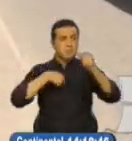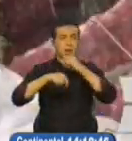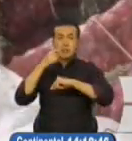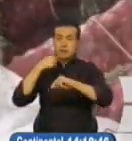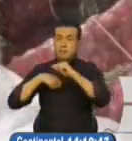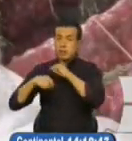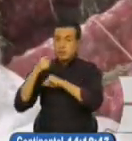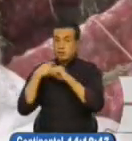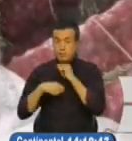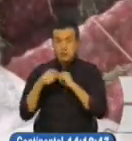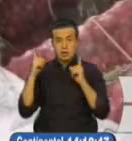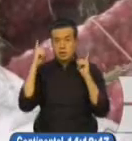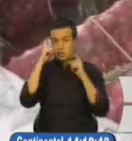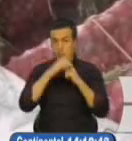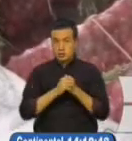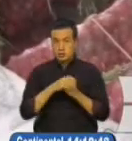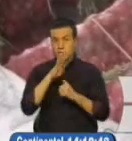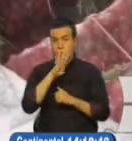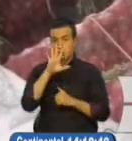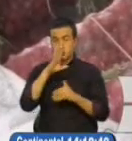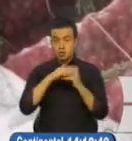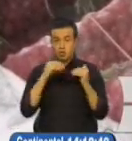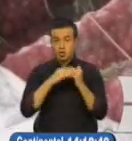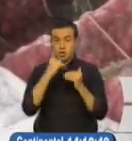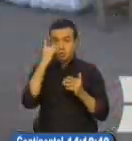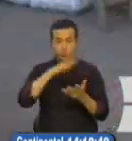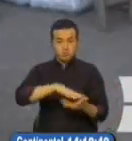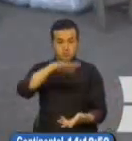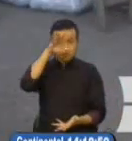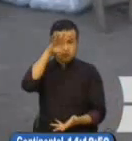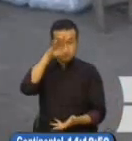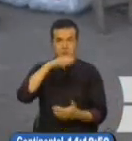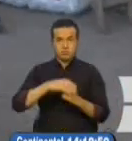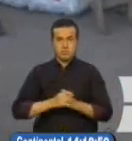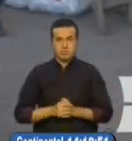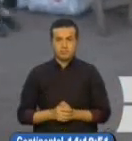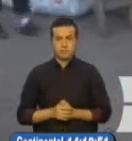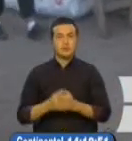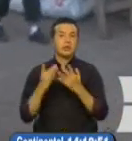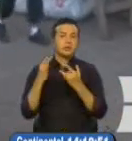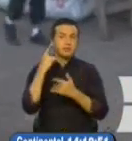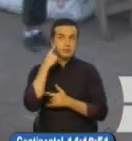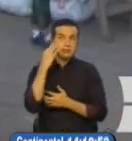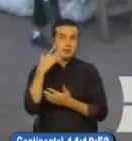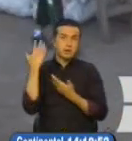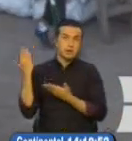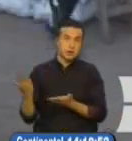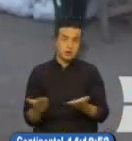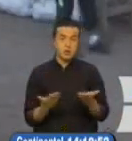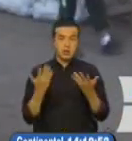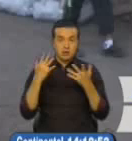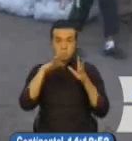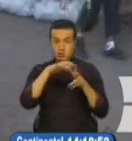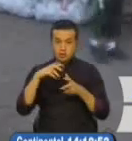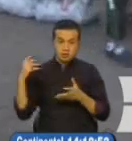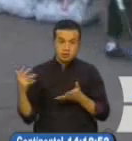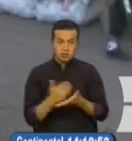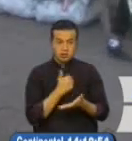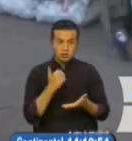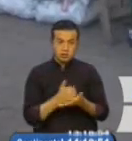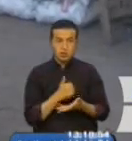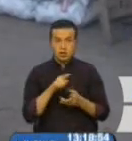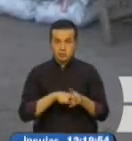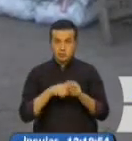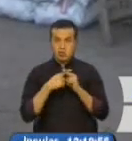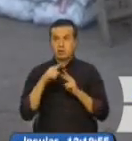comercialización. Esta alcanzó los $45 del saco. Y esperamos que ya con la llegada de la cosecha, que se espera ya que venga